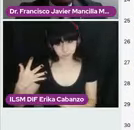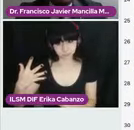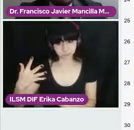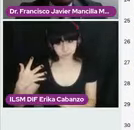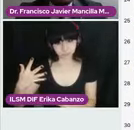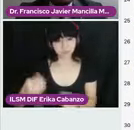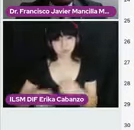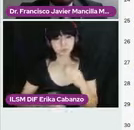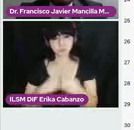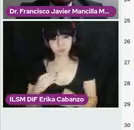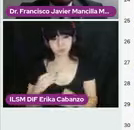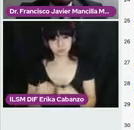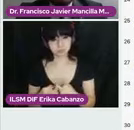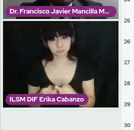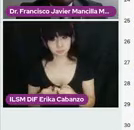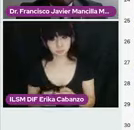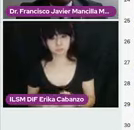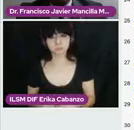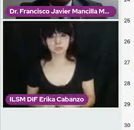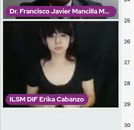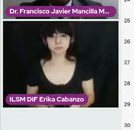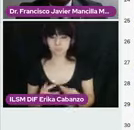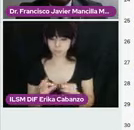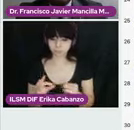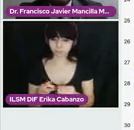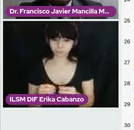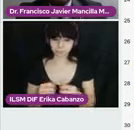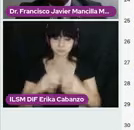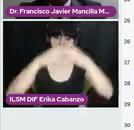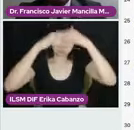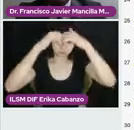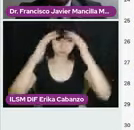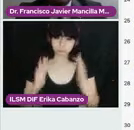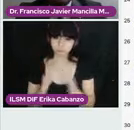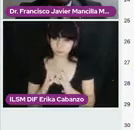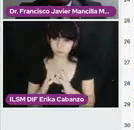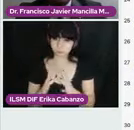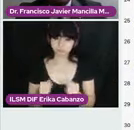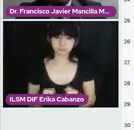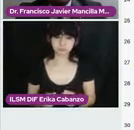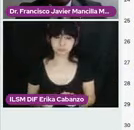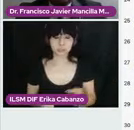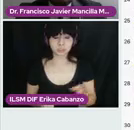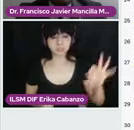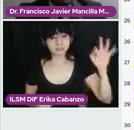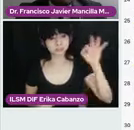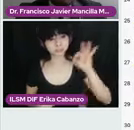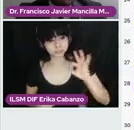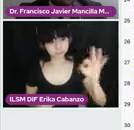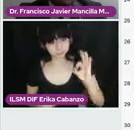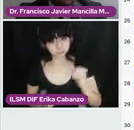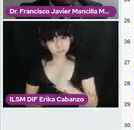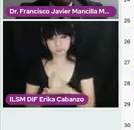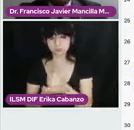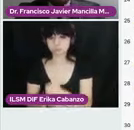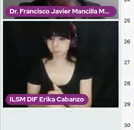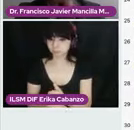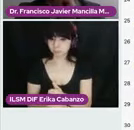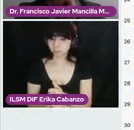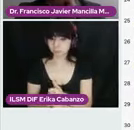causa a nivel del sistema nervioso central, pudieran ser candidatos a un apoyo con un dispositivo de auxiliar